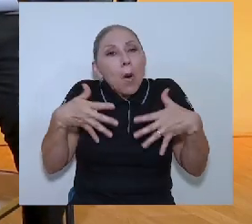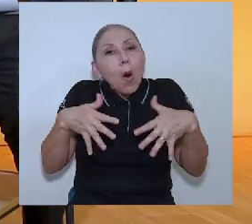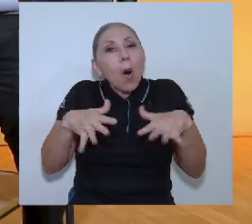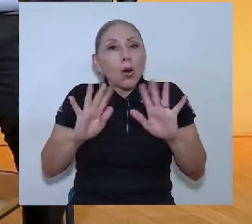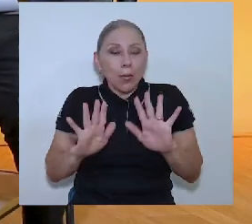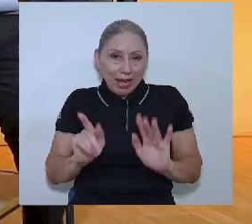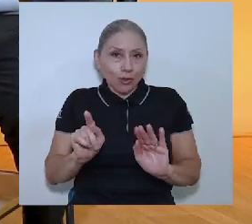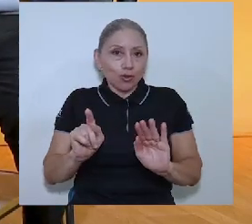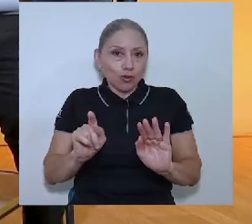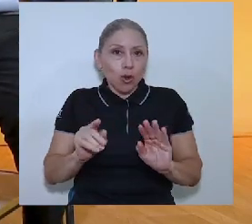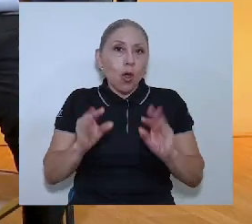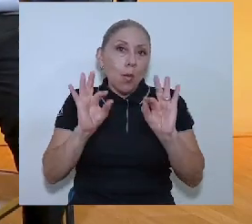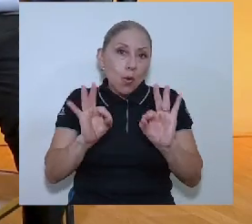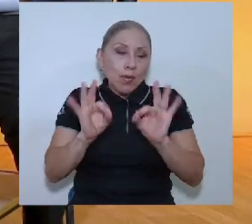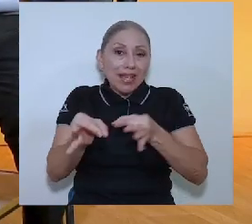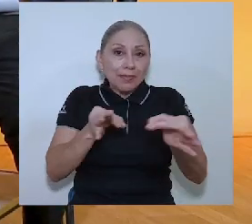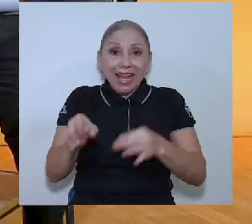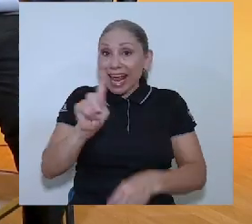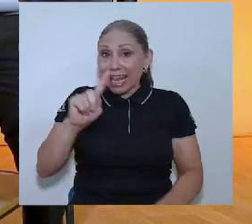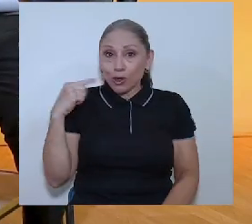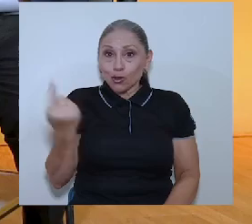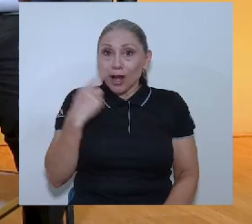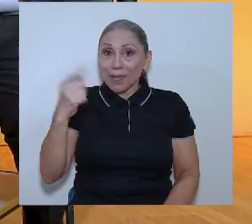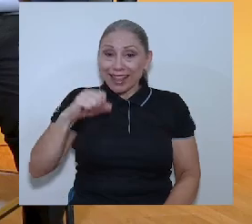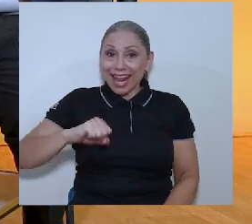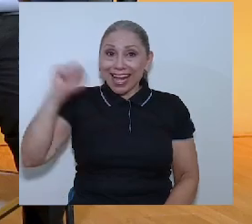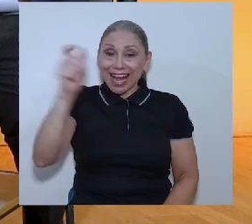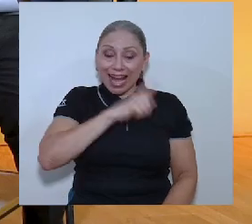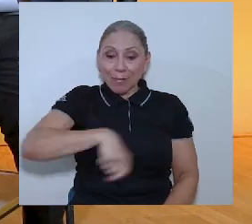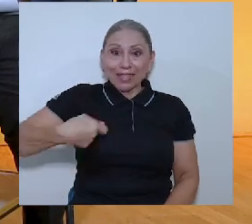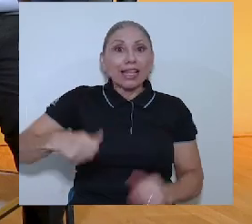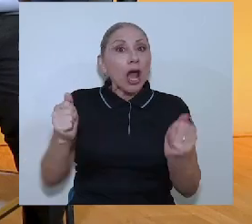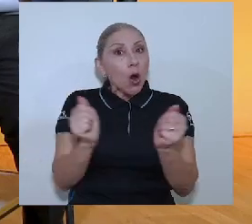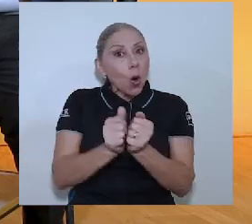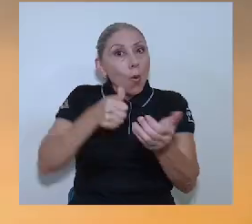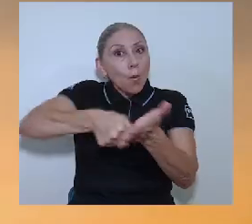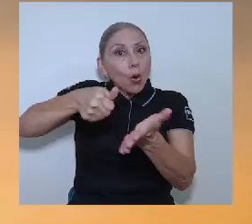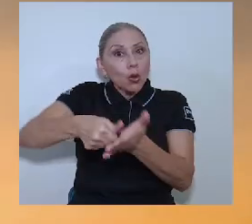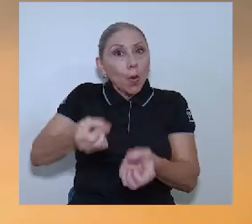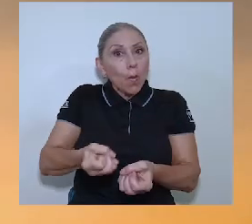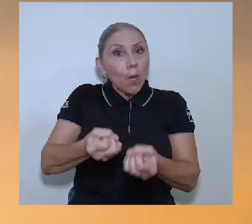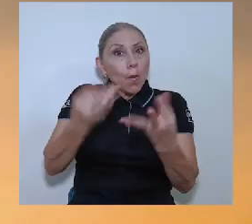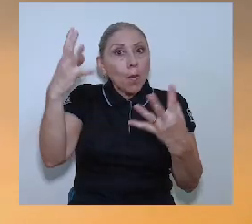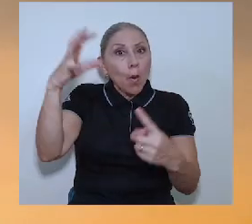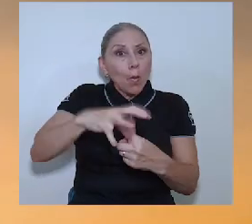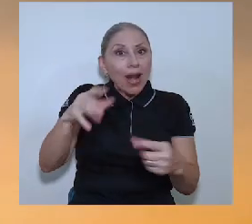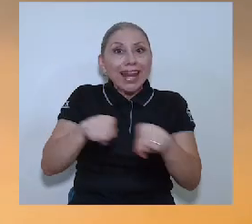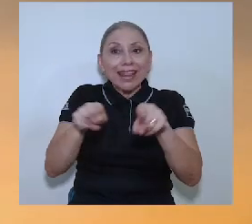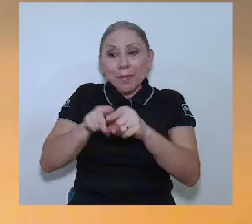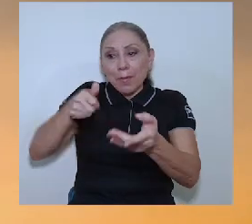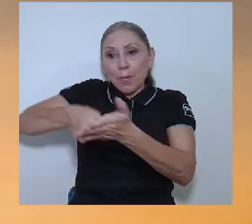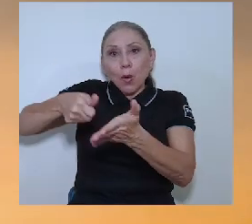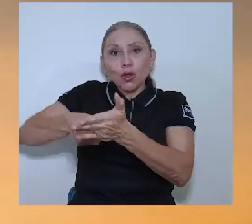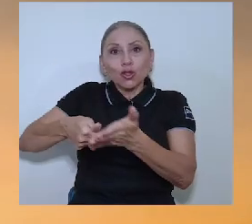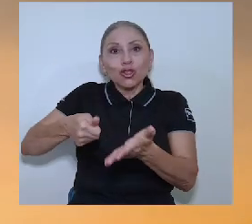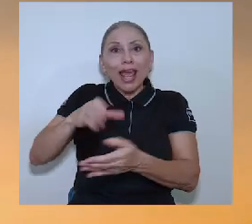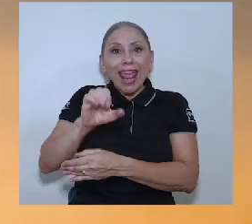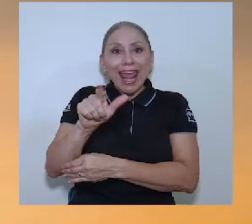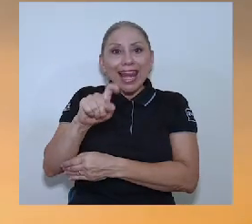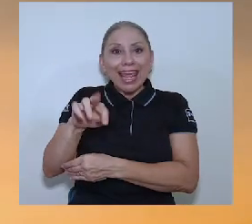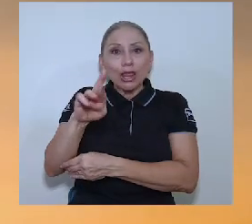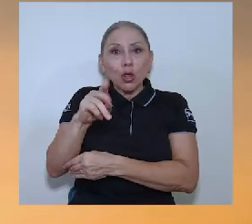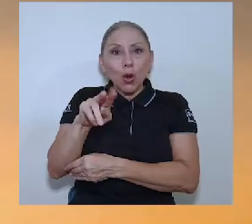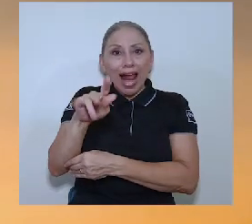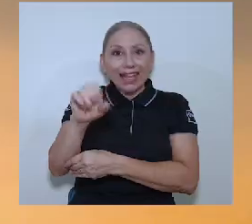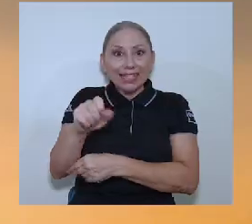muy buena medida, que haya no solo ganado la presidencia con el voto popular y los votos electorales, sino que su partido ganara